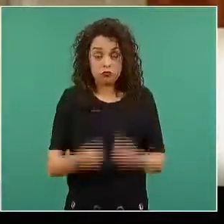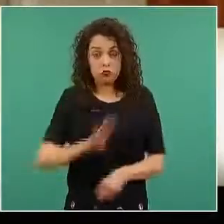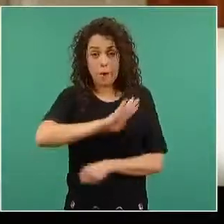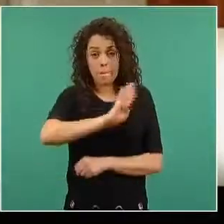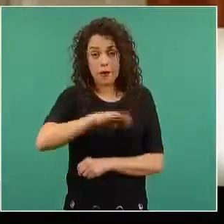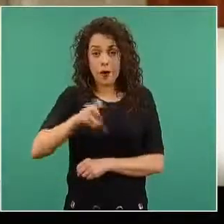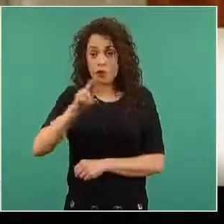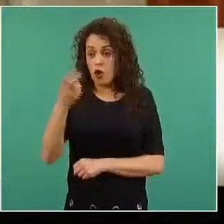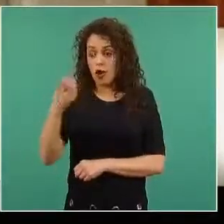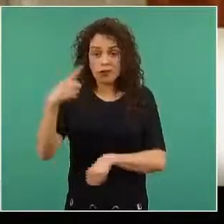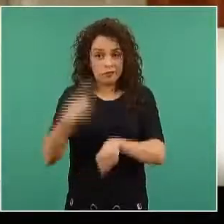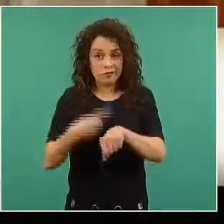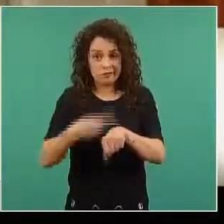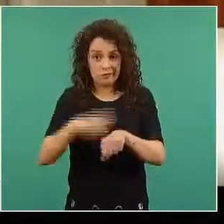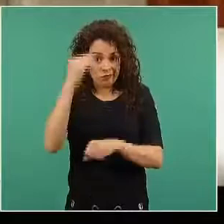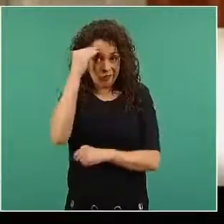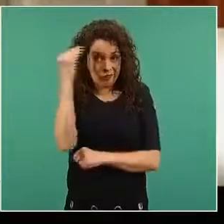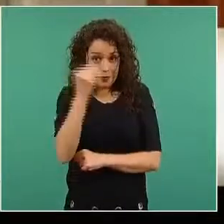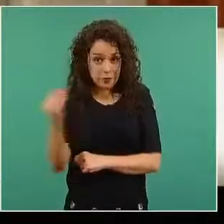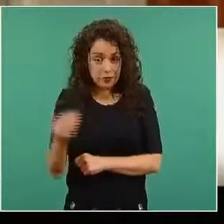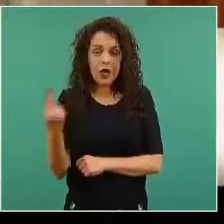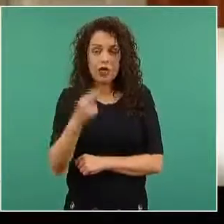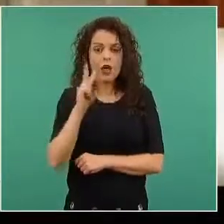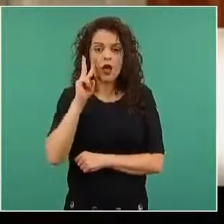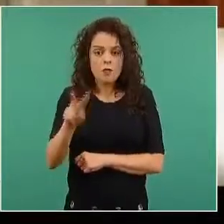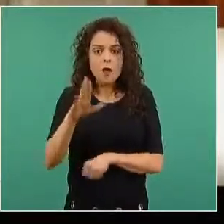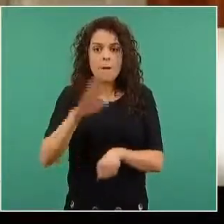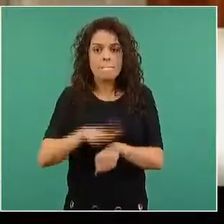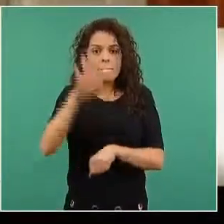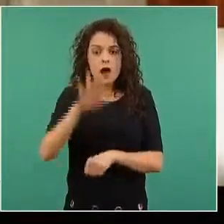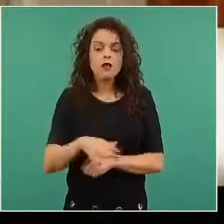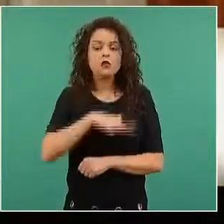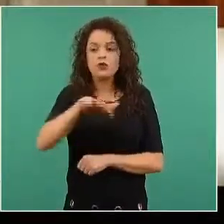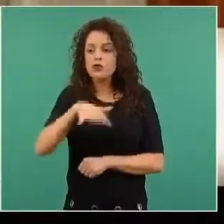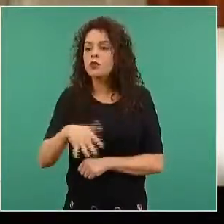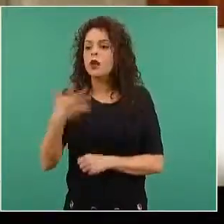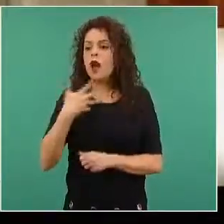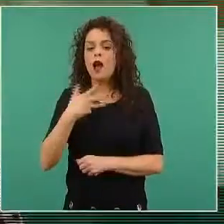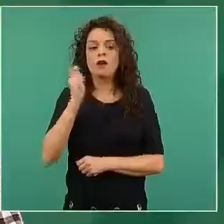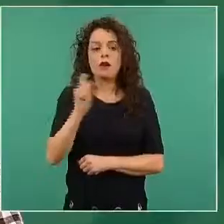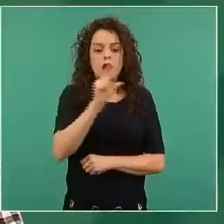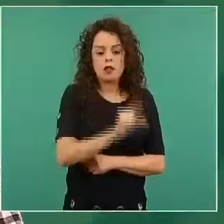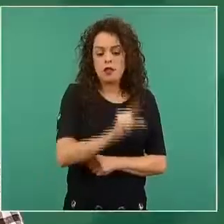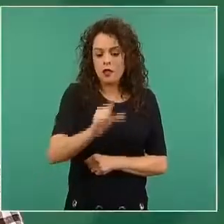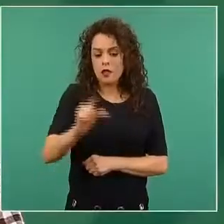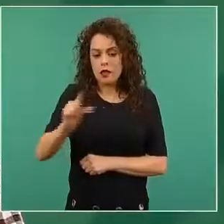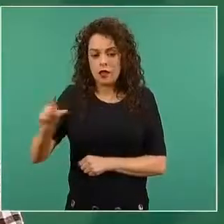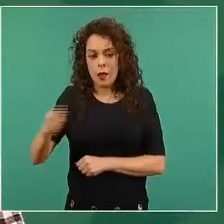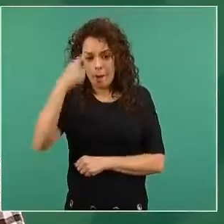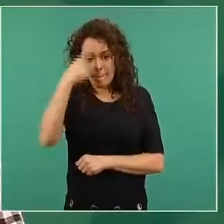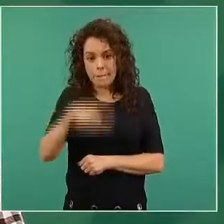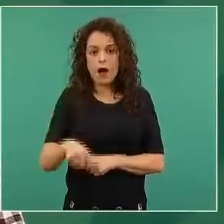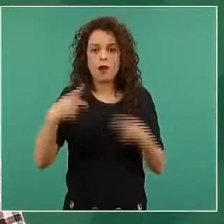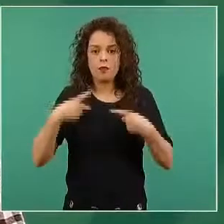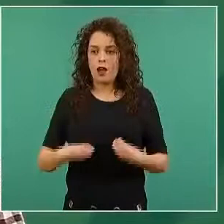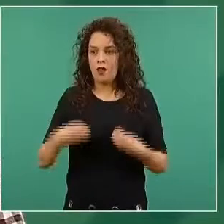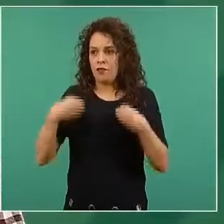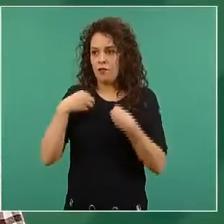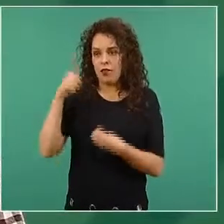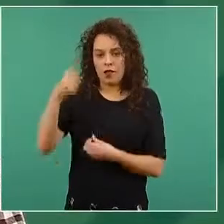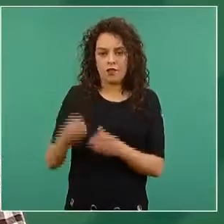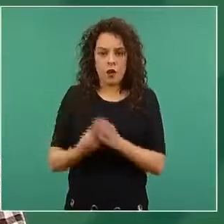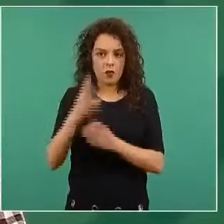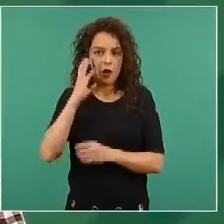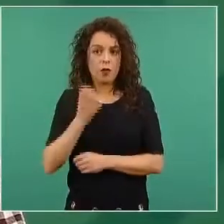terrible enfermedad, debemos buscar una mayor disponibilidad de dosis para los nuevoleoneses y así darle agilidad a